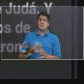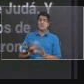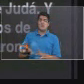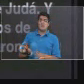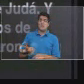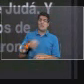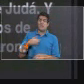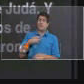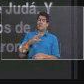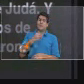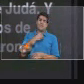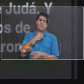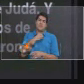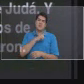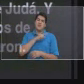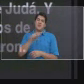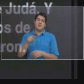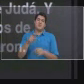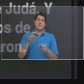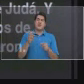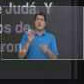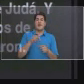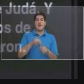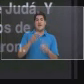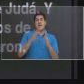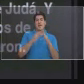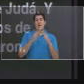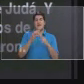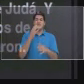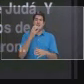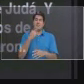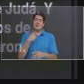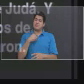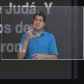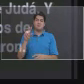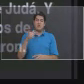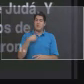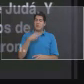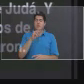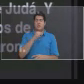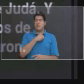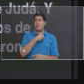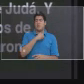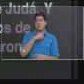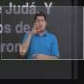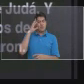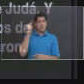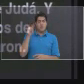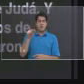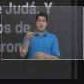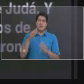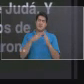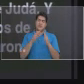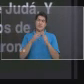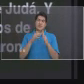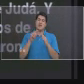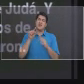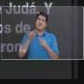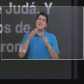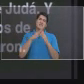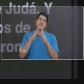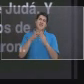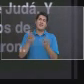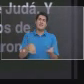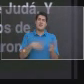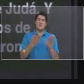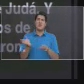No, yo no quiero estar en la casa del pan. No, yo no quiero estar, porque eso es la casa del pan, es casa de muerte, y después tengo